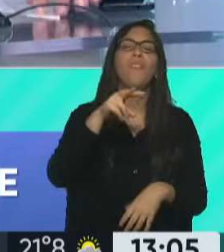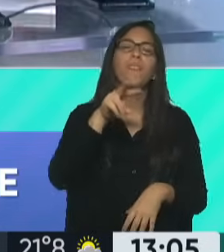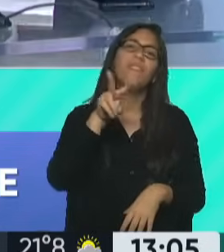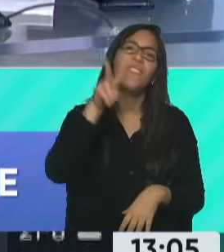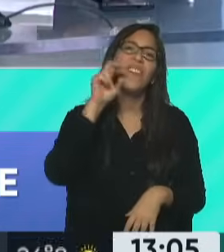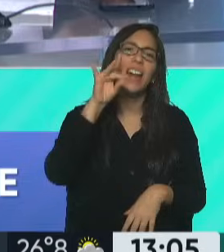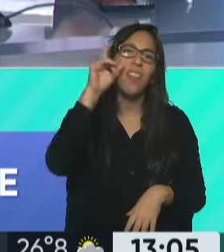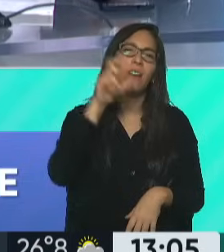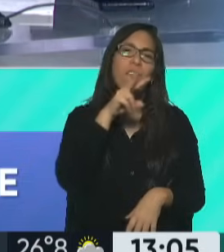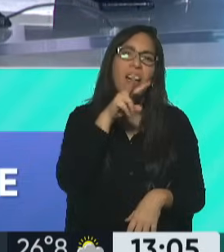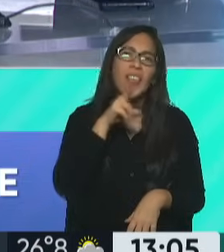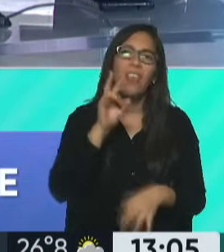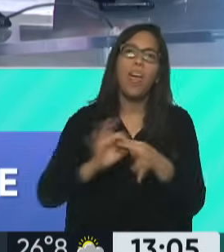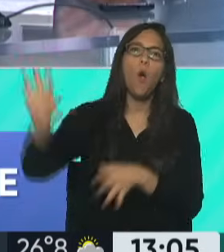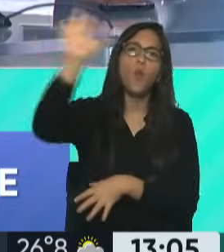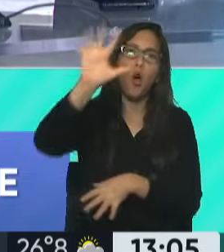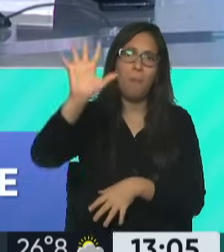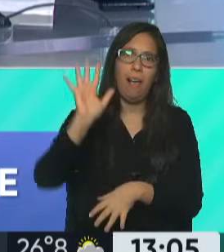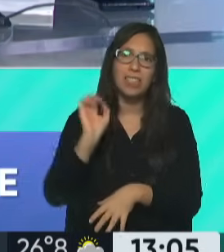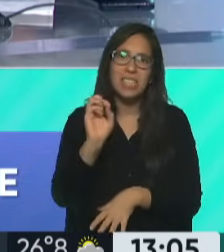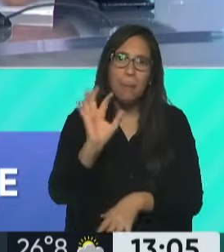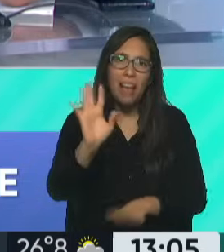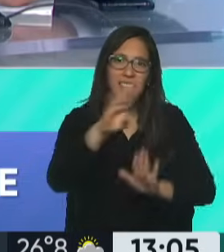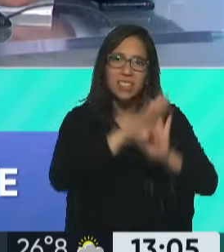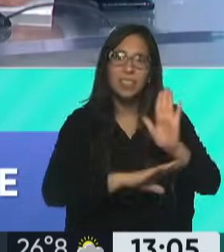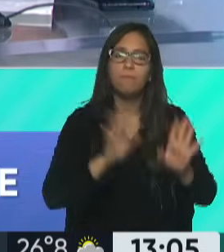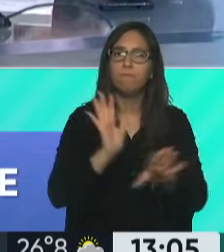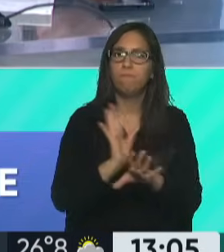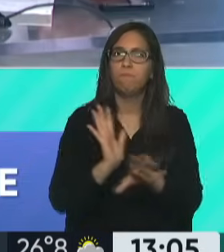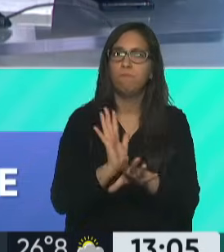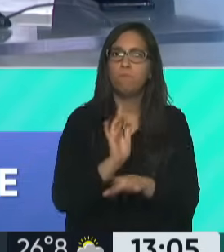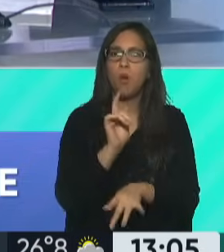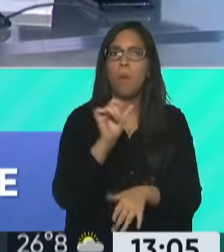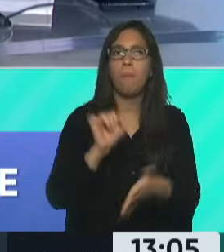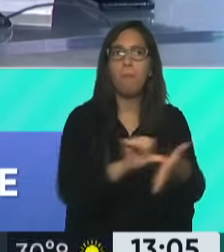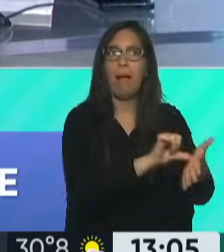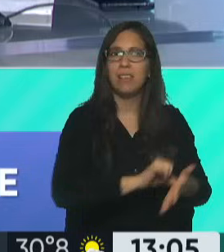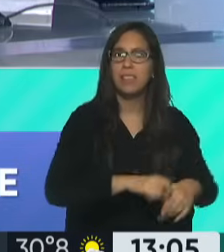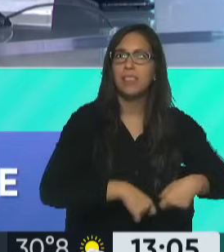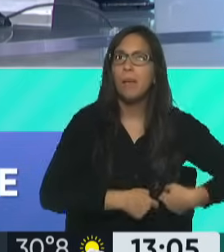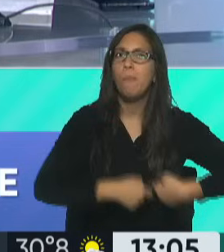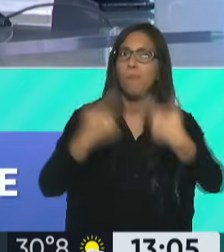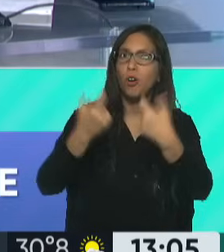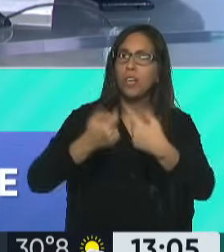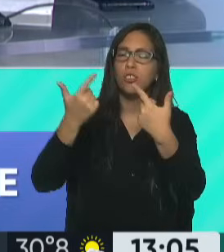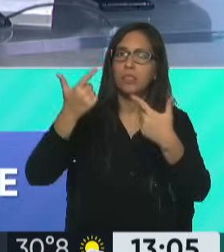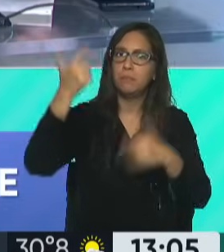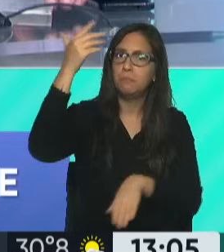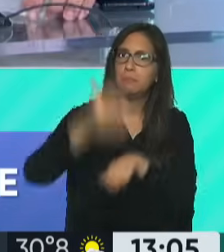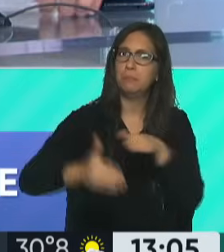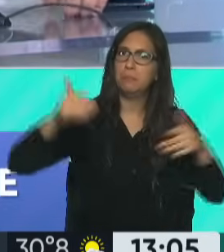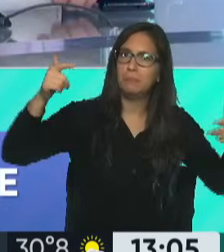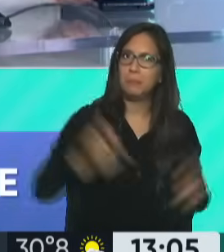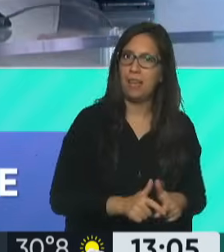Unión Europea que es un régimen todavía más restrictivo para las importaciones en el caso de ellos importaciones